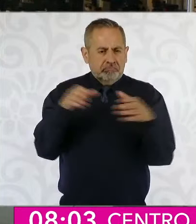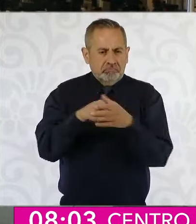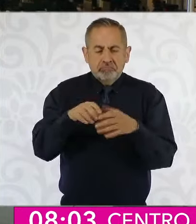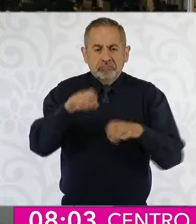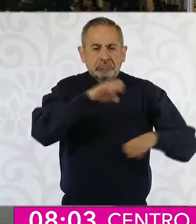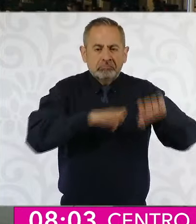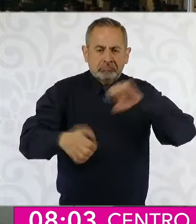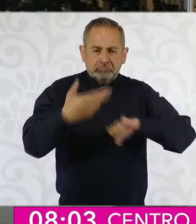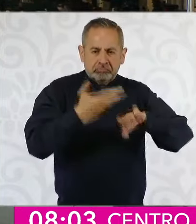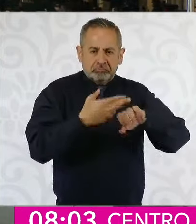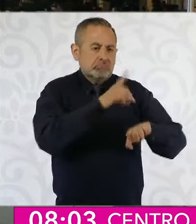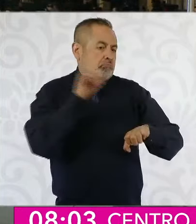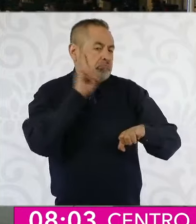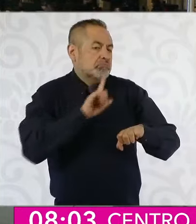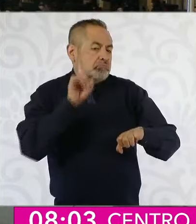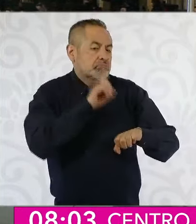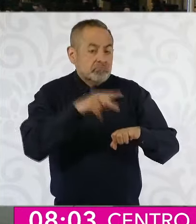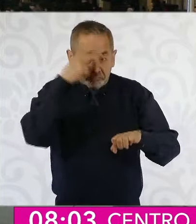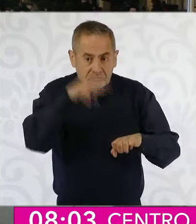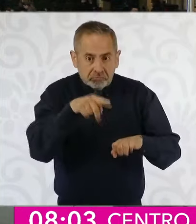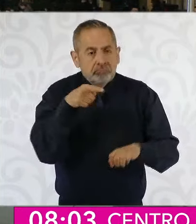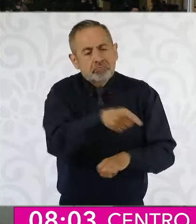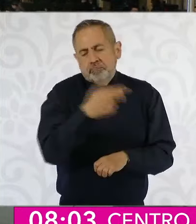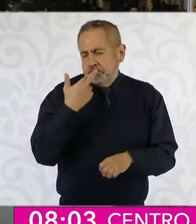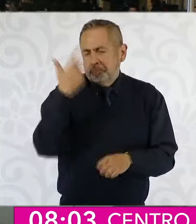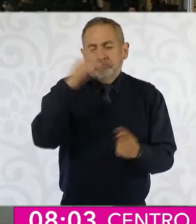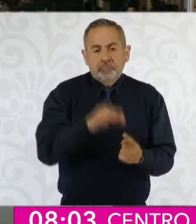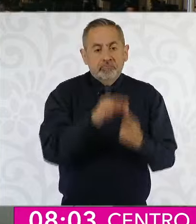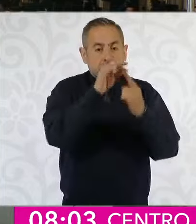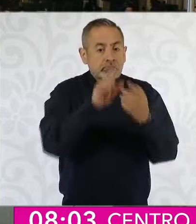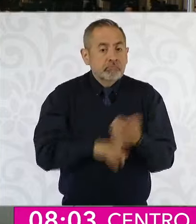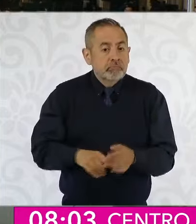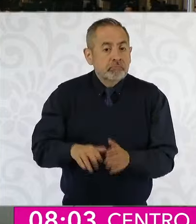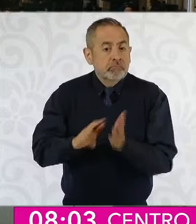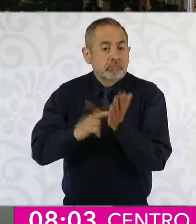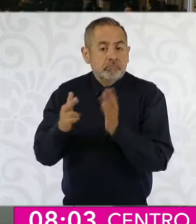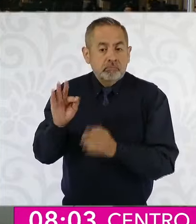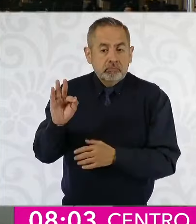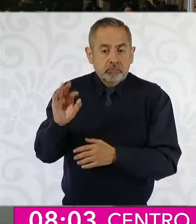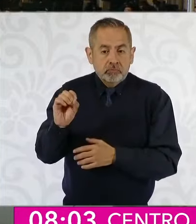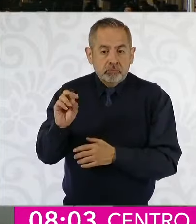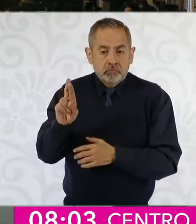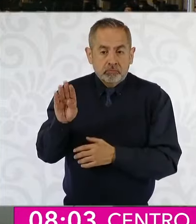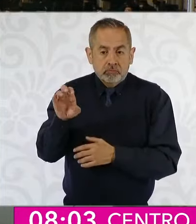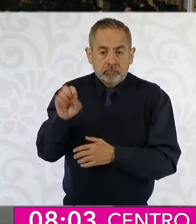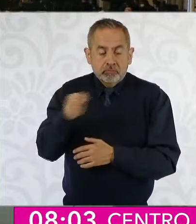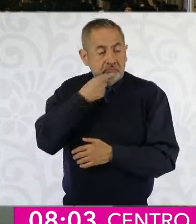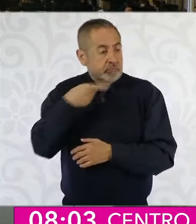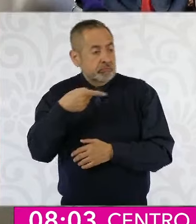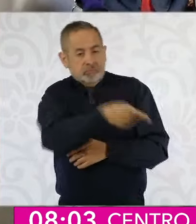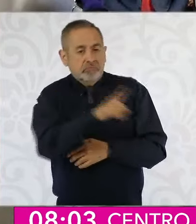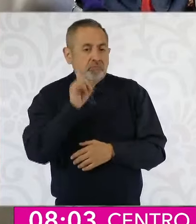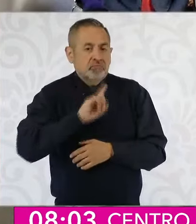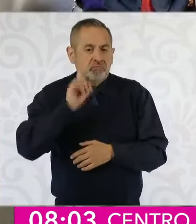empresarias de México. Incluso pues Forbes la ha considerado la mejor o la mujer más poderosa